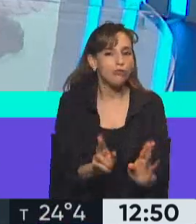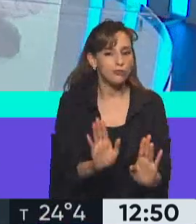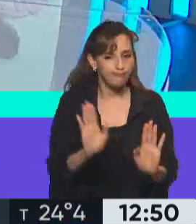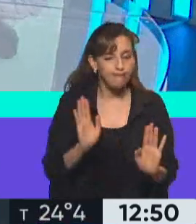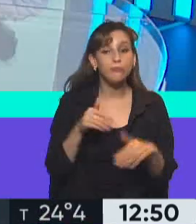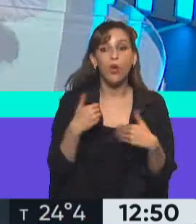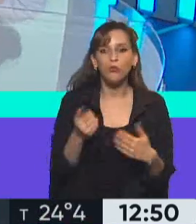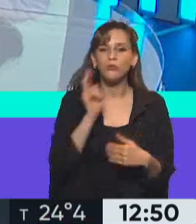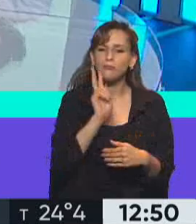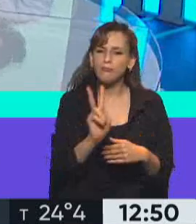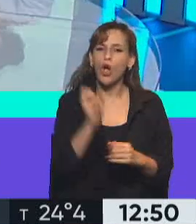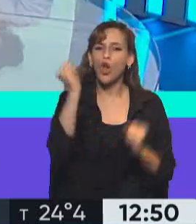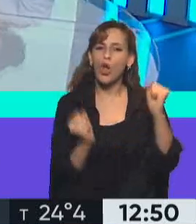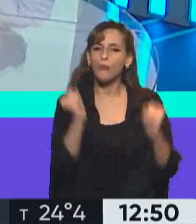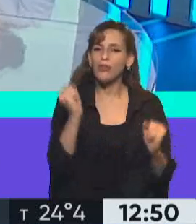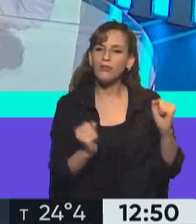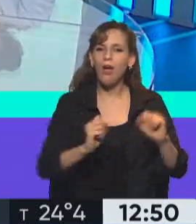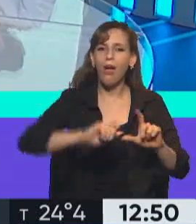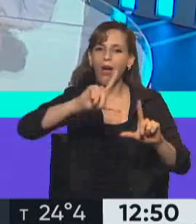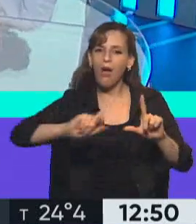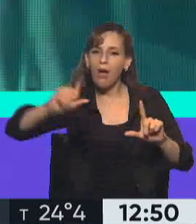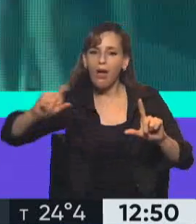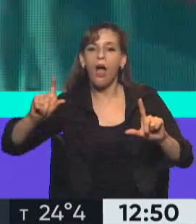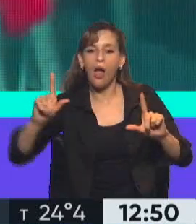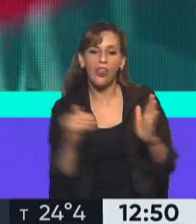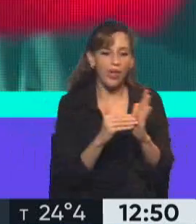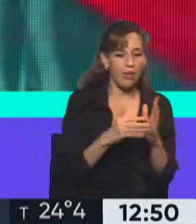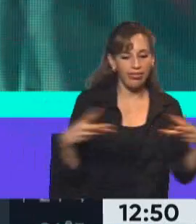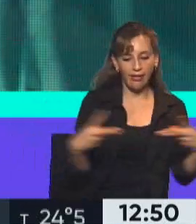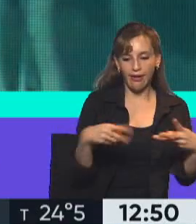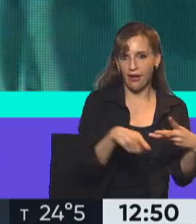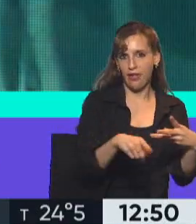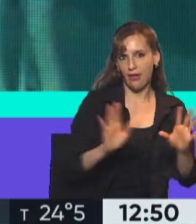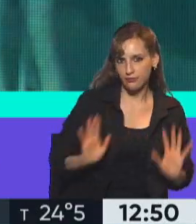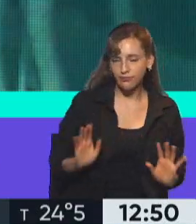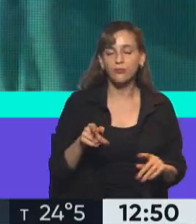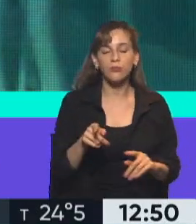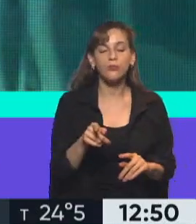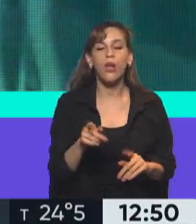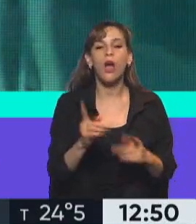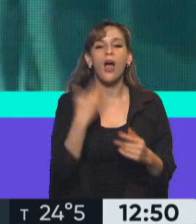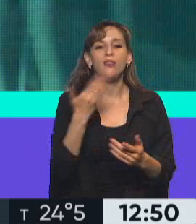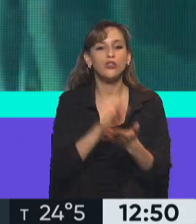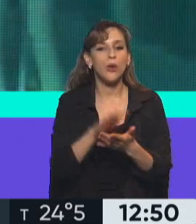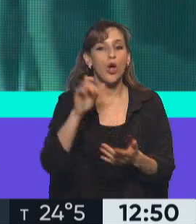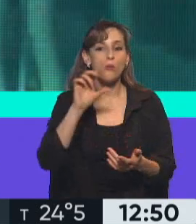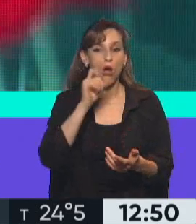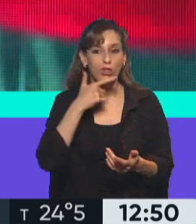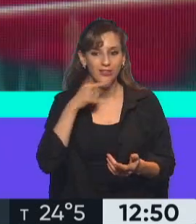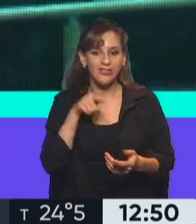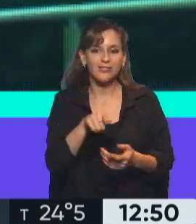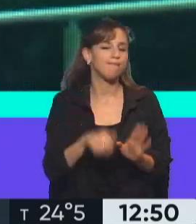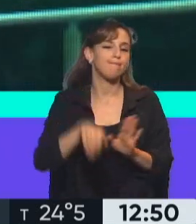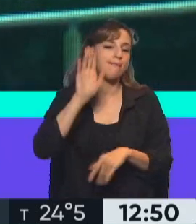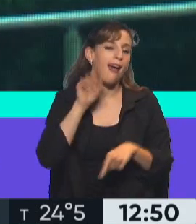los indicadores económicos también va a ir de la mano de ver cómo evoluciona el conflicto. Y ahora, las repercusiones en Argentina, porque hablamos de commodities, vos decías que esa zona es de